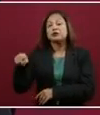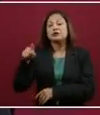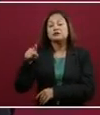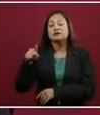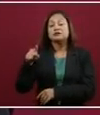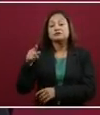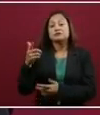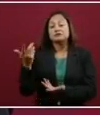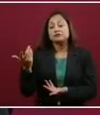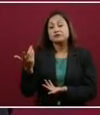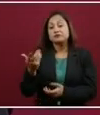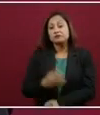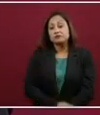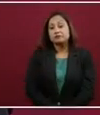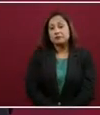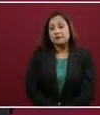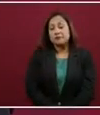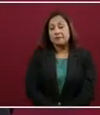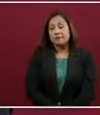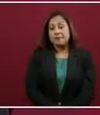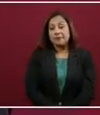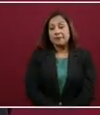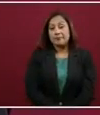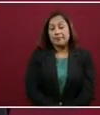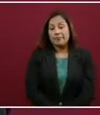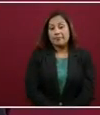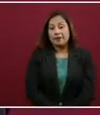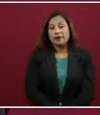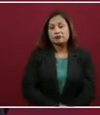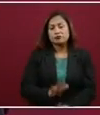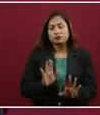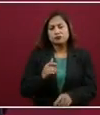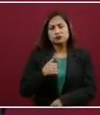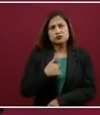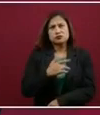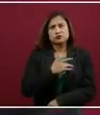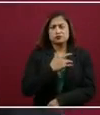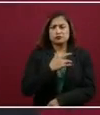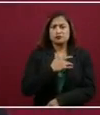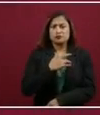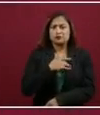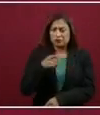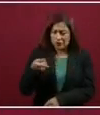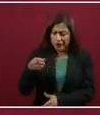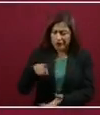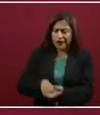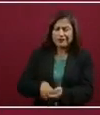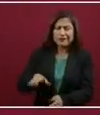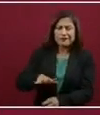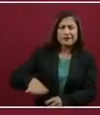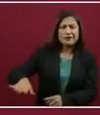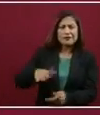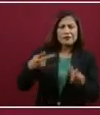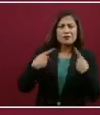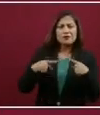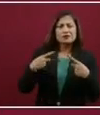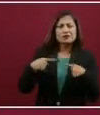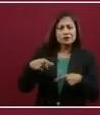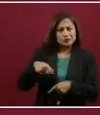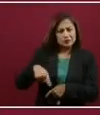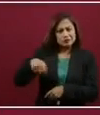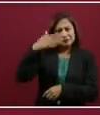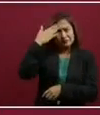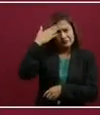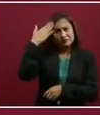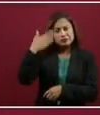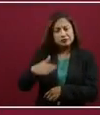que la misma gente, porque hay, como